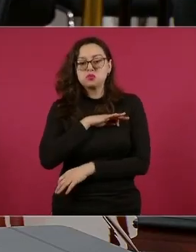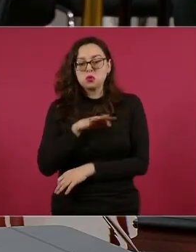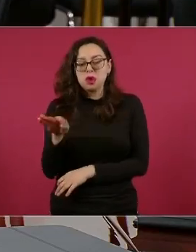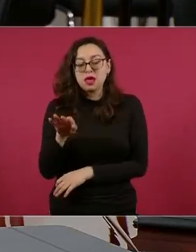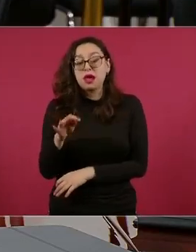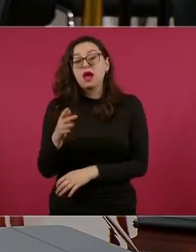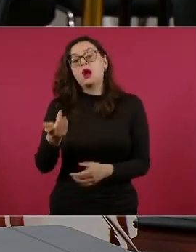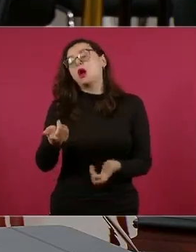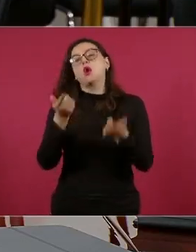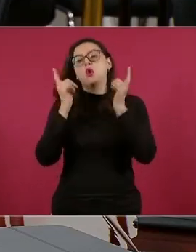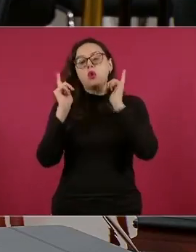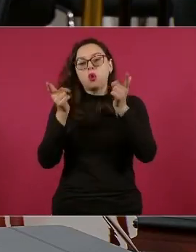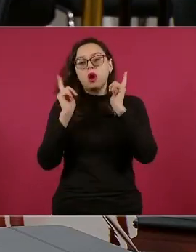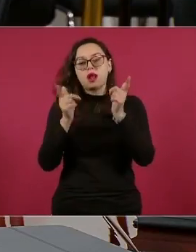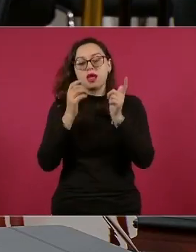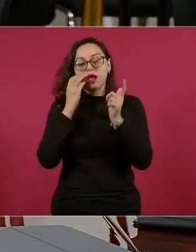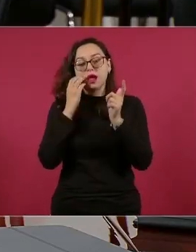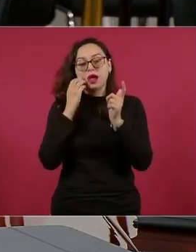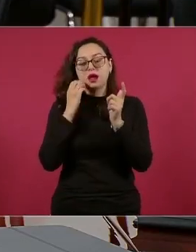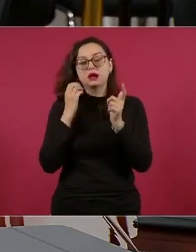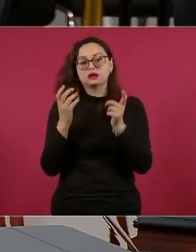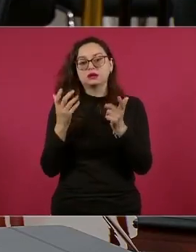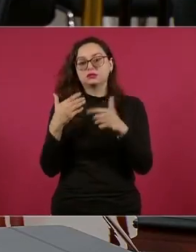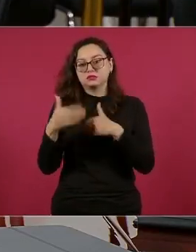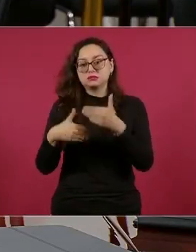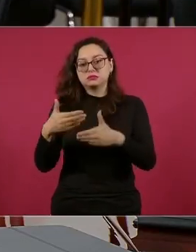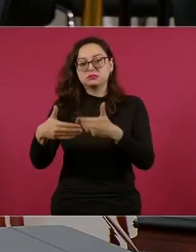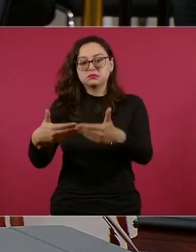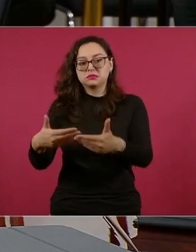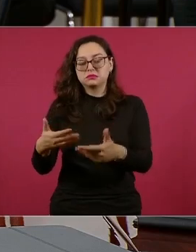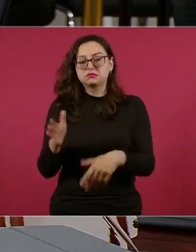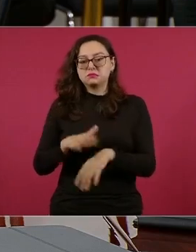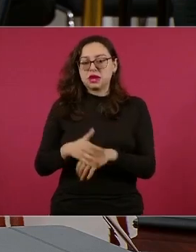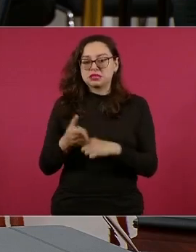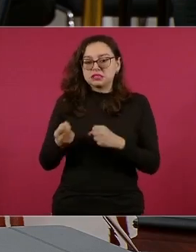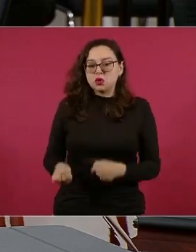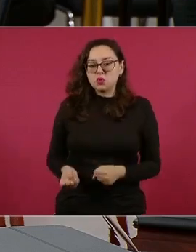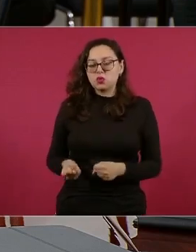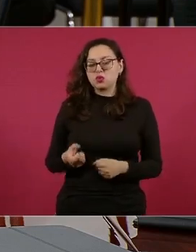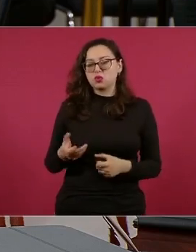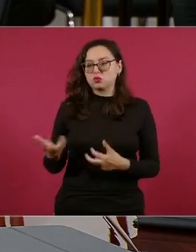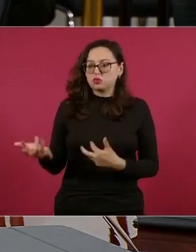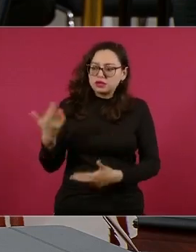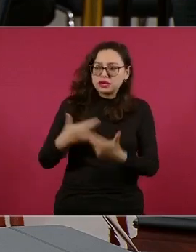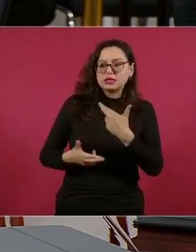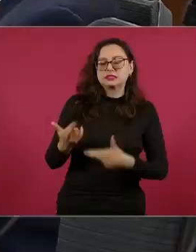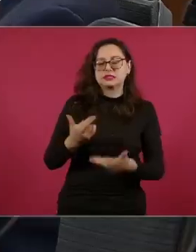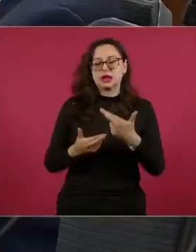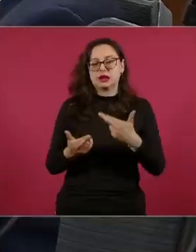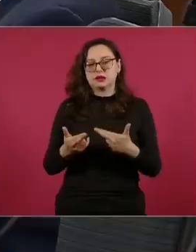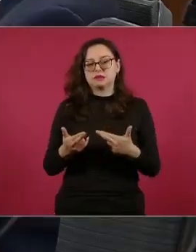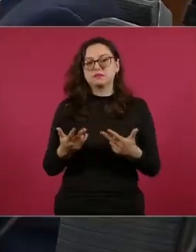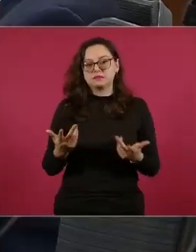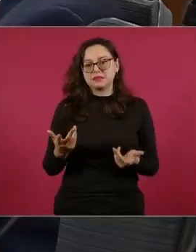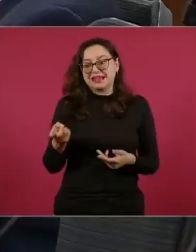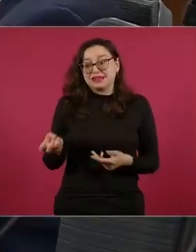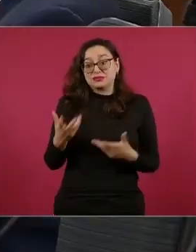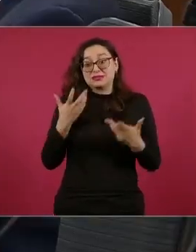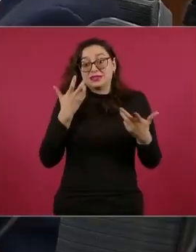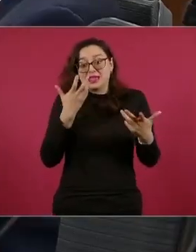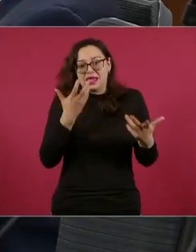esperamos que se pueda regresar a la seguridad en Amatenango y ellos ya puedan volver a sus comunidades, que es lo que